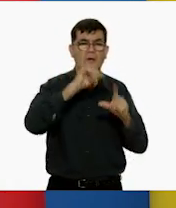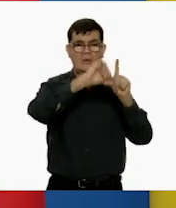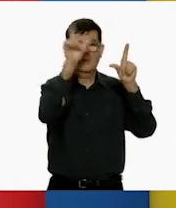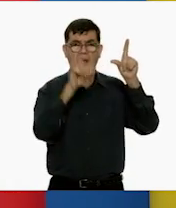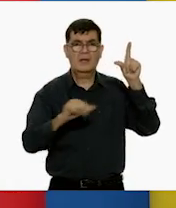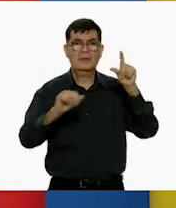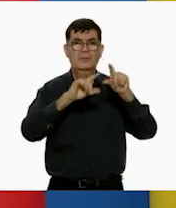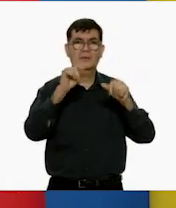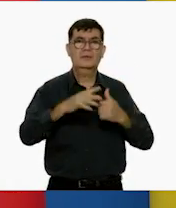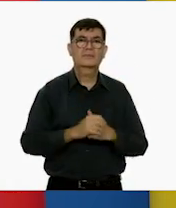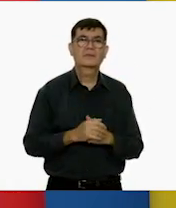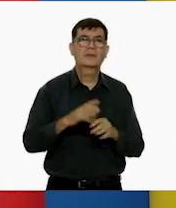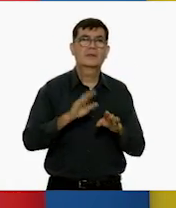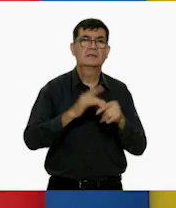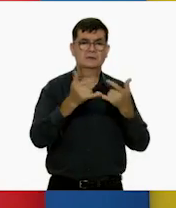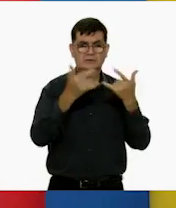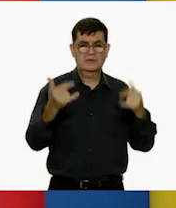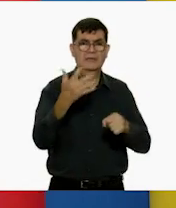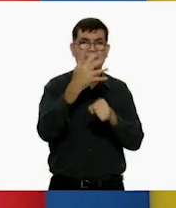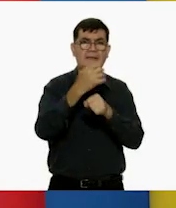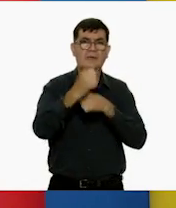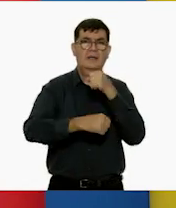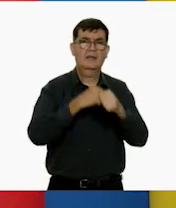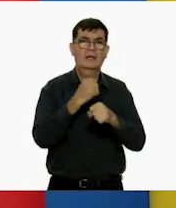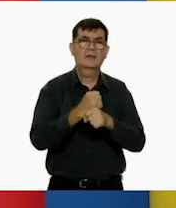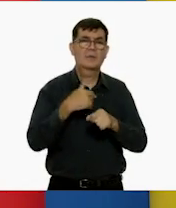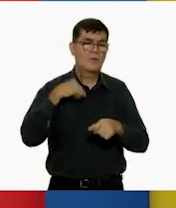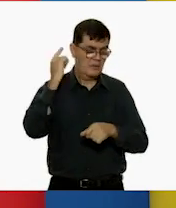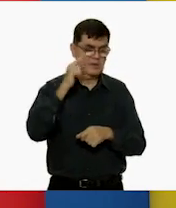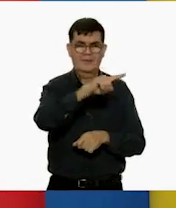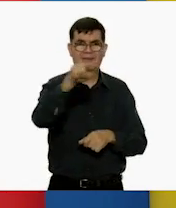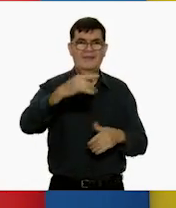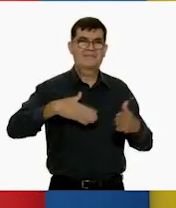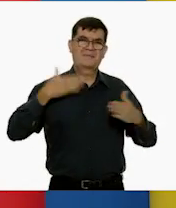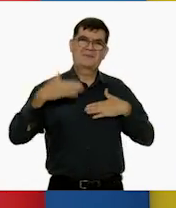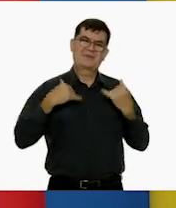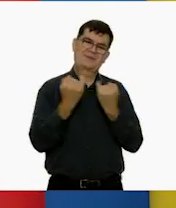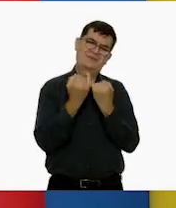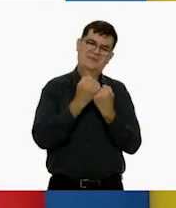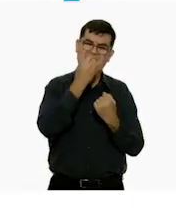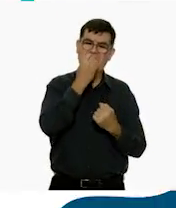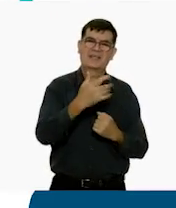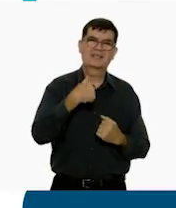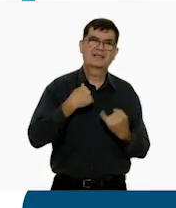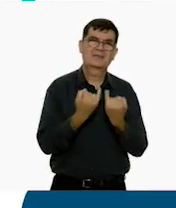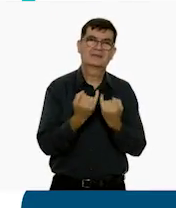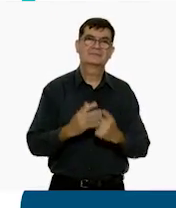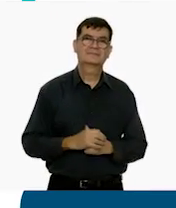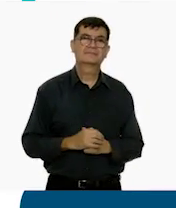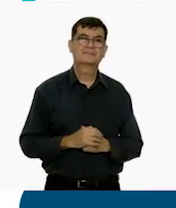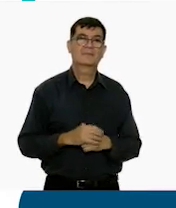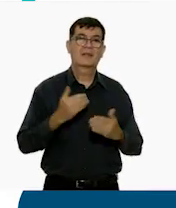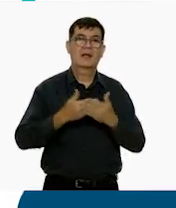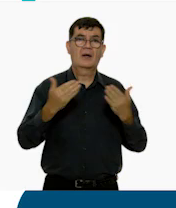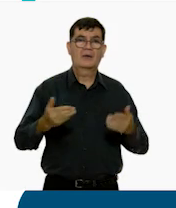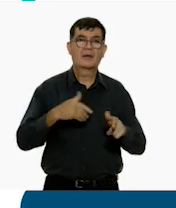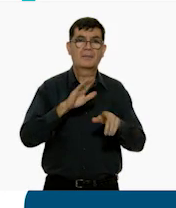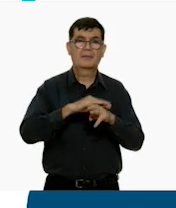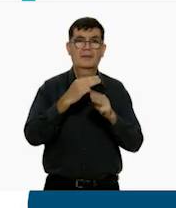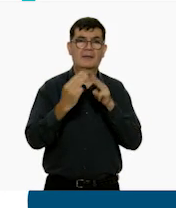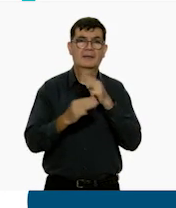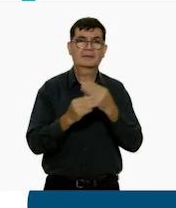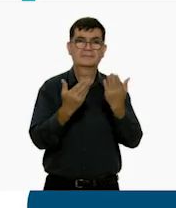República, parte 2 de Historia de Quinto Grado, y espero que lo hayan disfrutado tanto como nosotras. Vamos a la siguiente